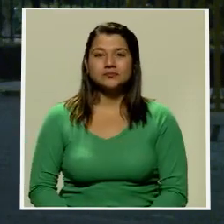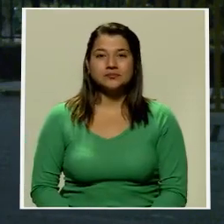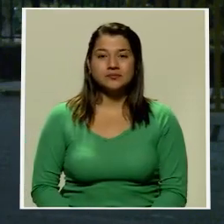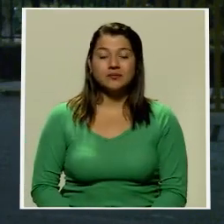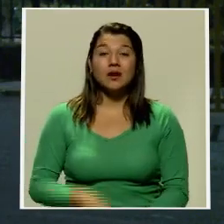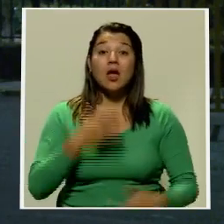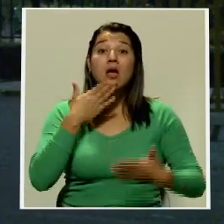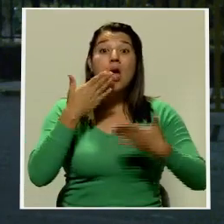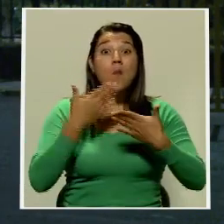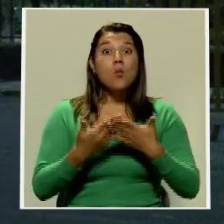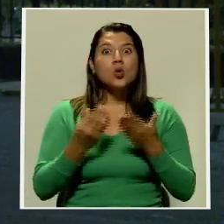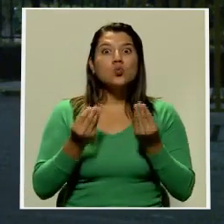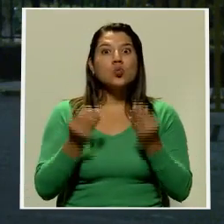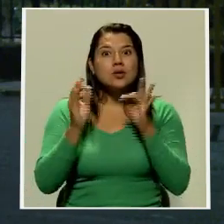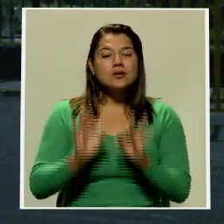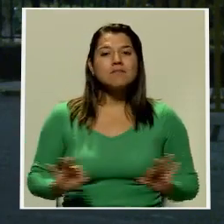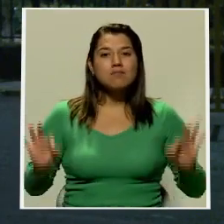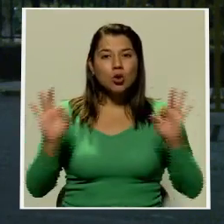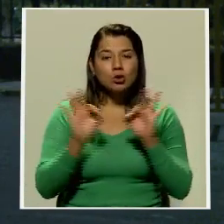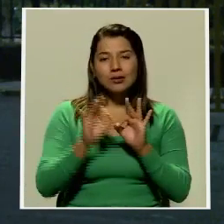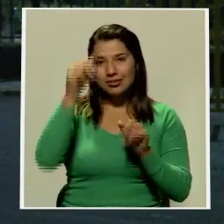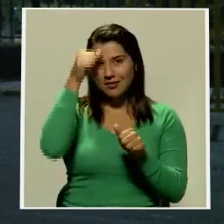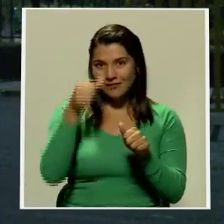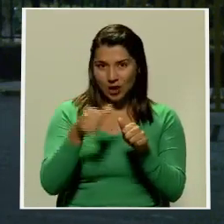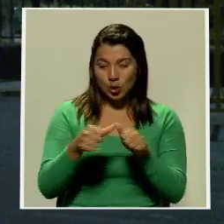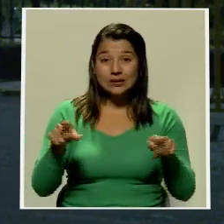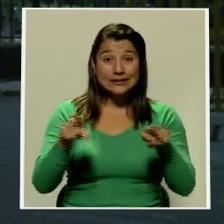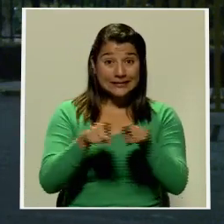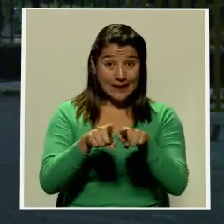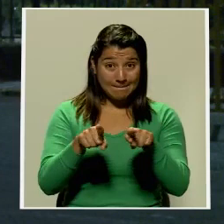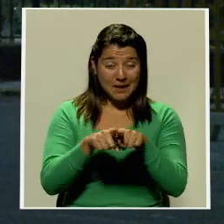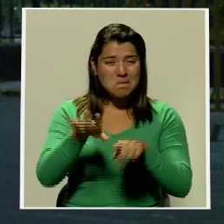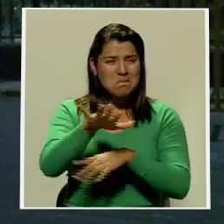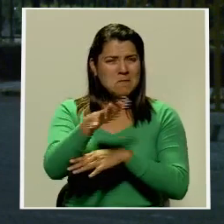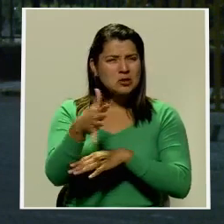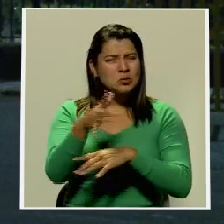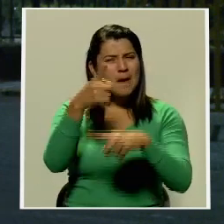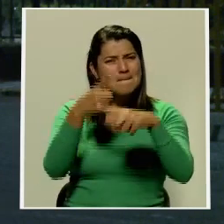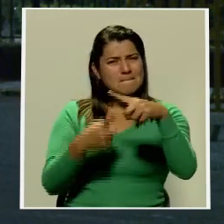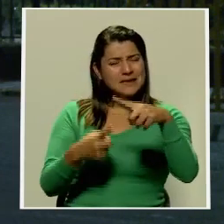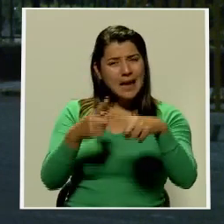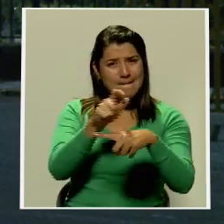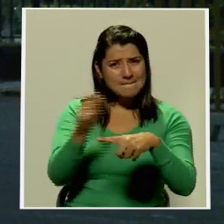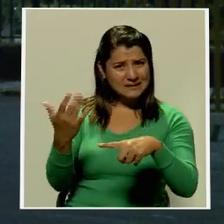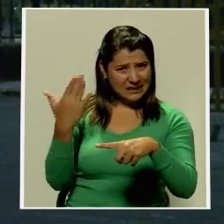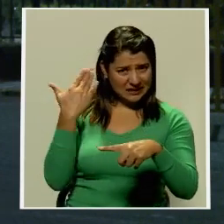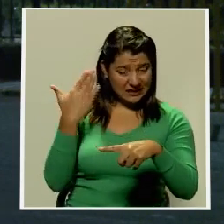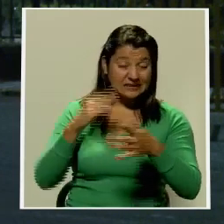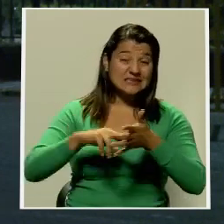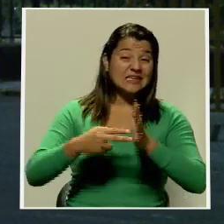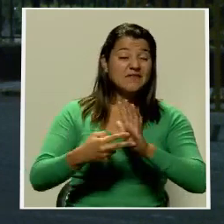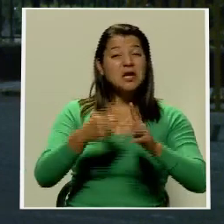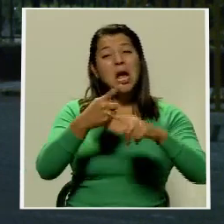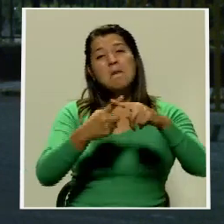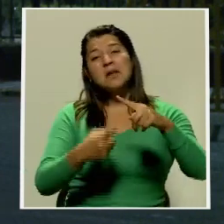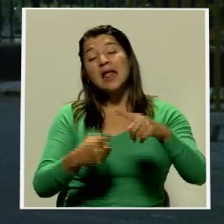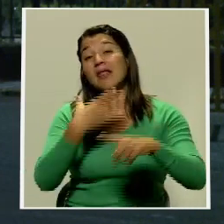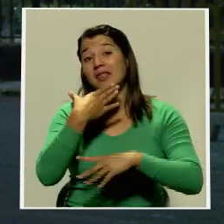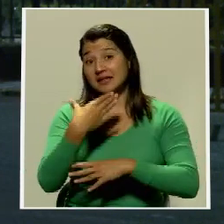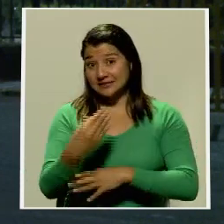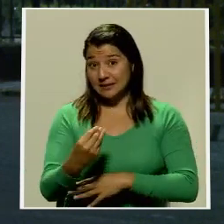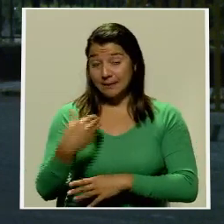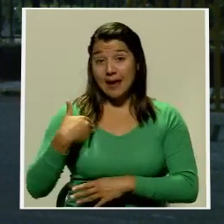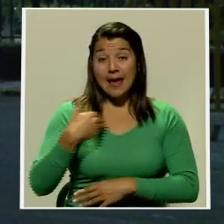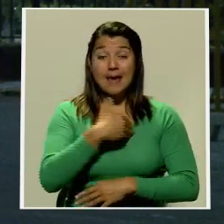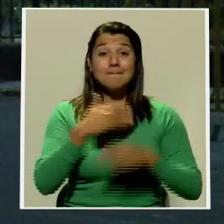Bueno, y es que es importante recordar también, a mediados del mes anterior, es decir, a mediados de diciembre, el ministro de